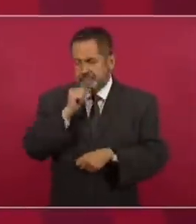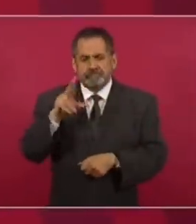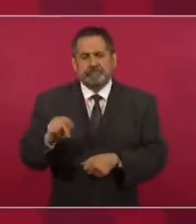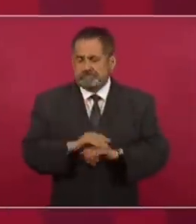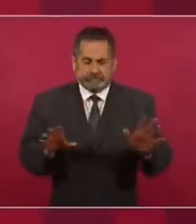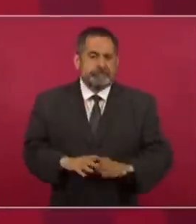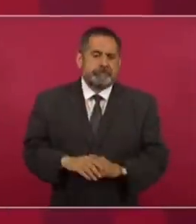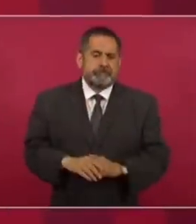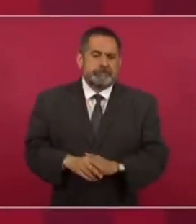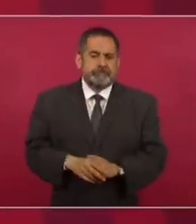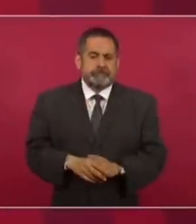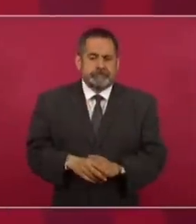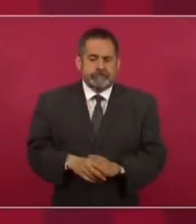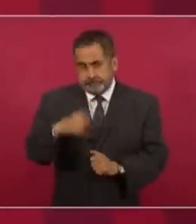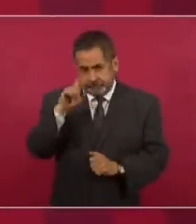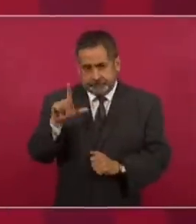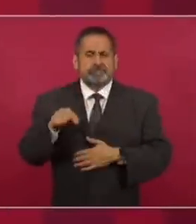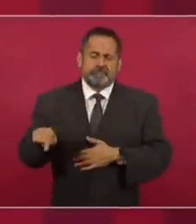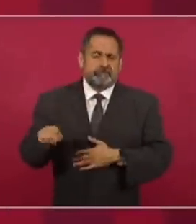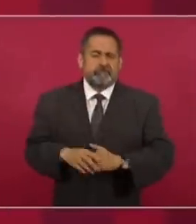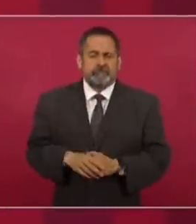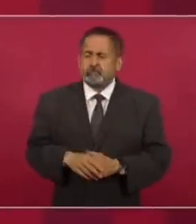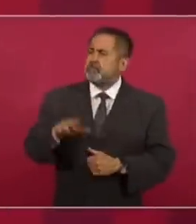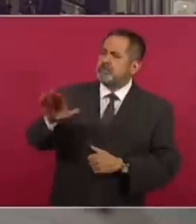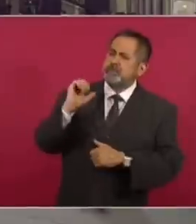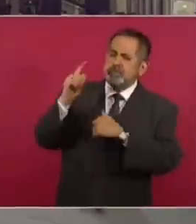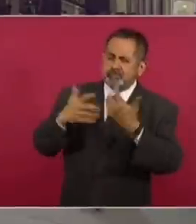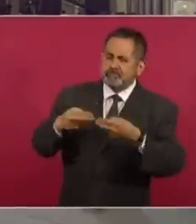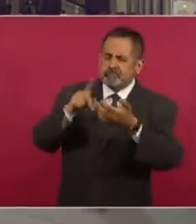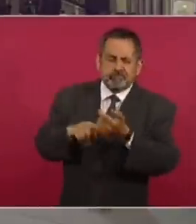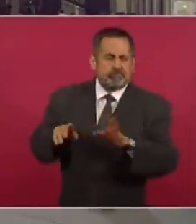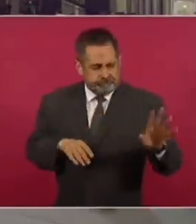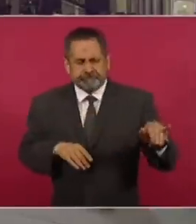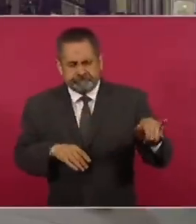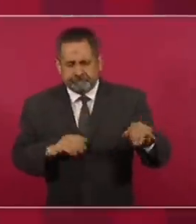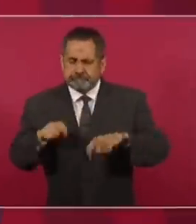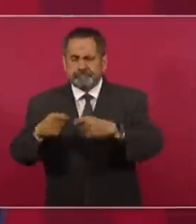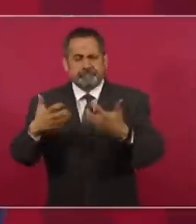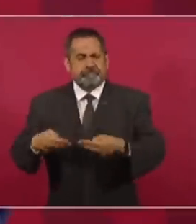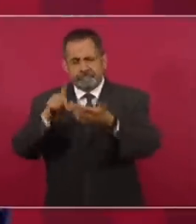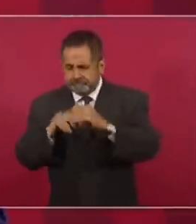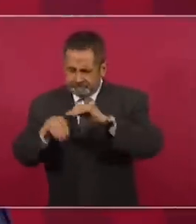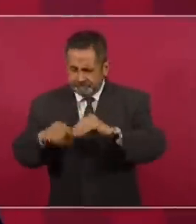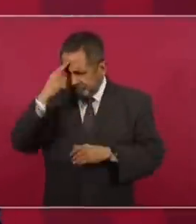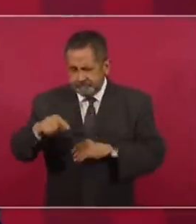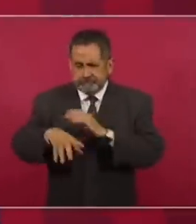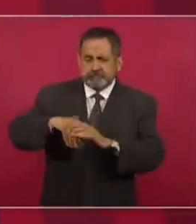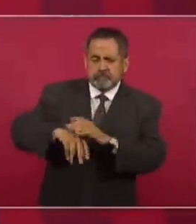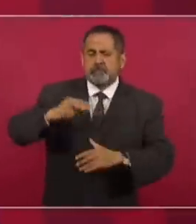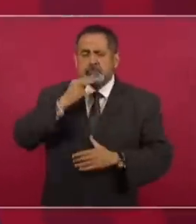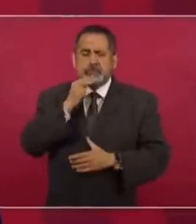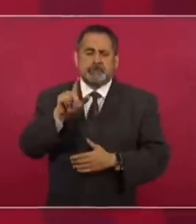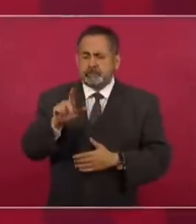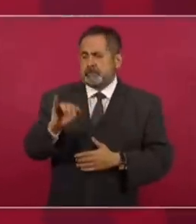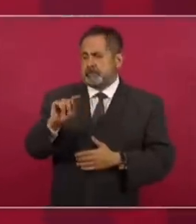it para el caso de la empresa para explotarlo